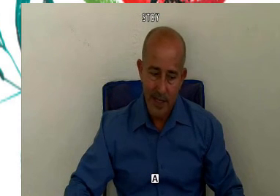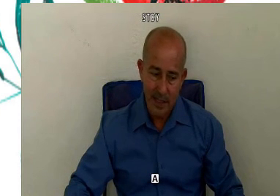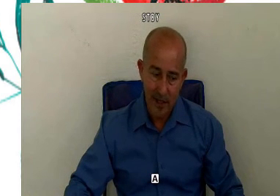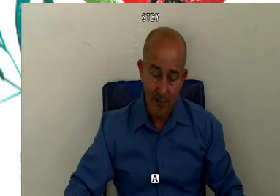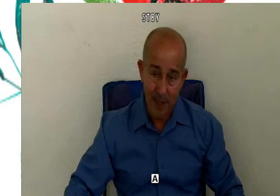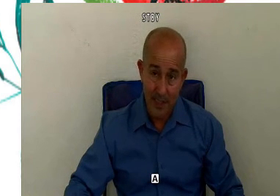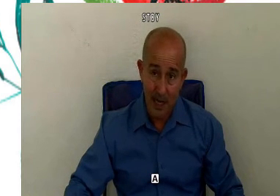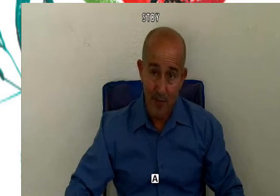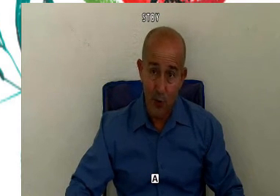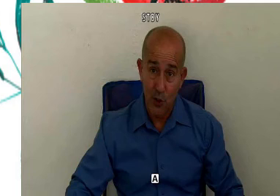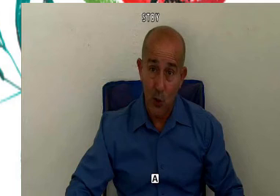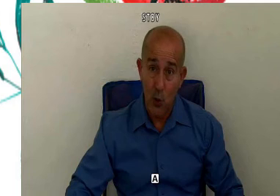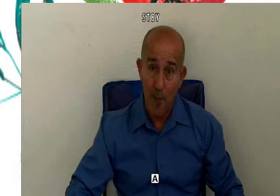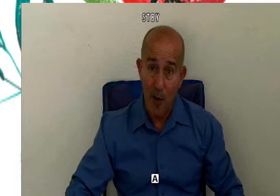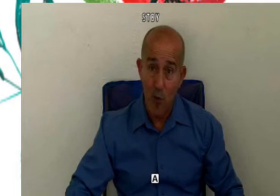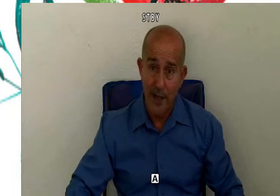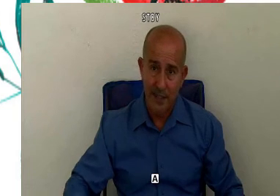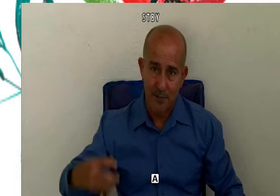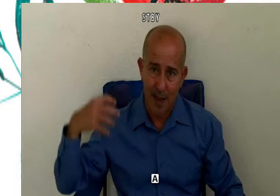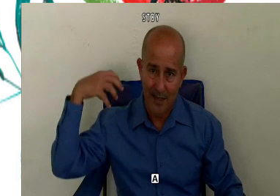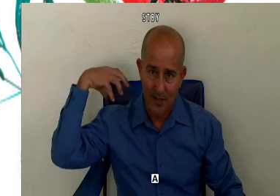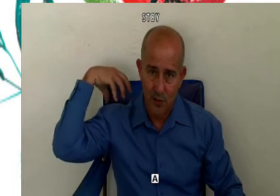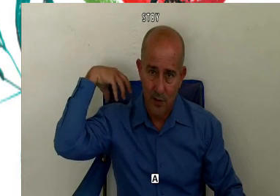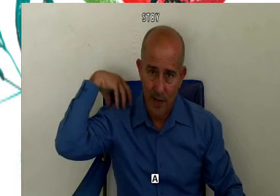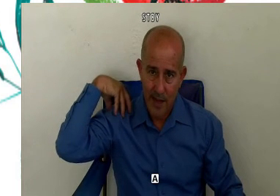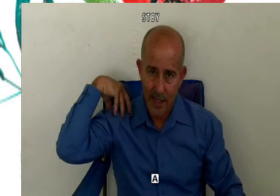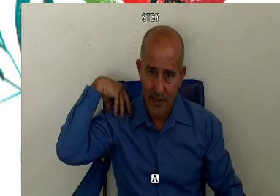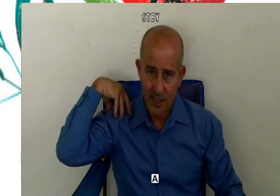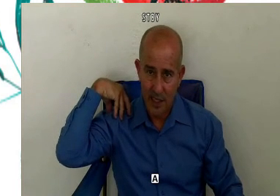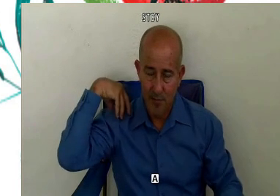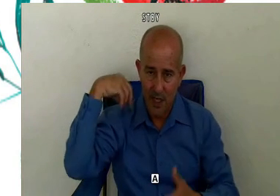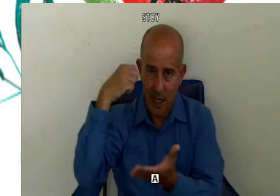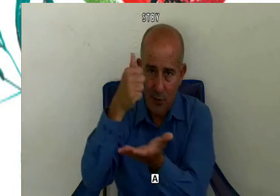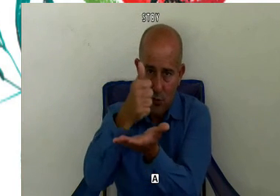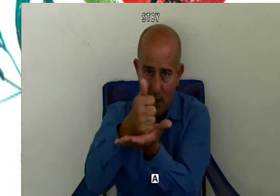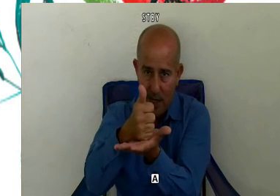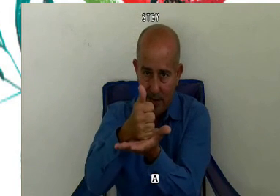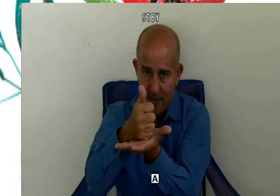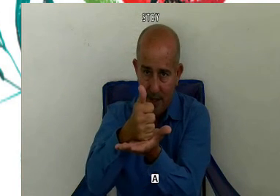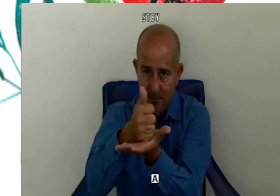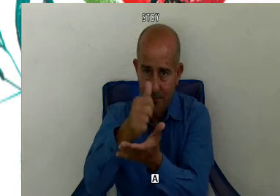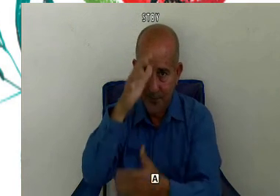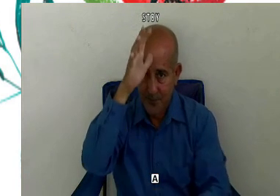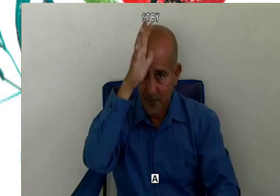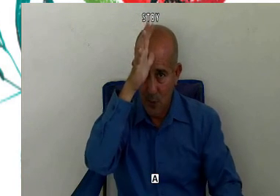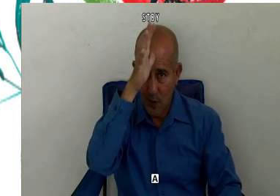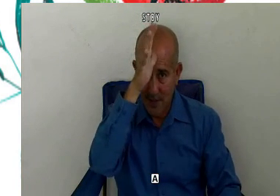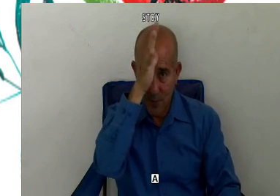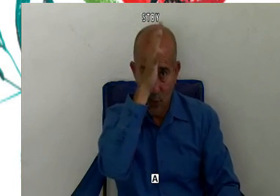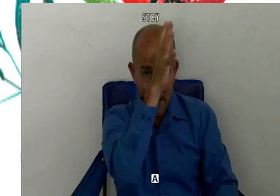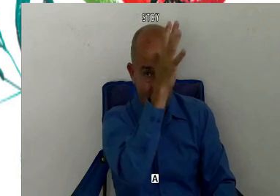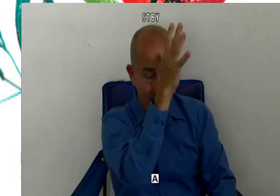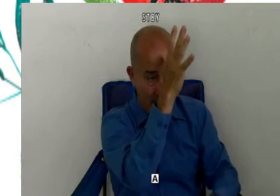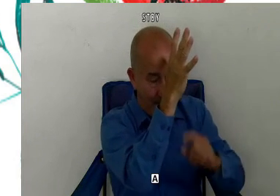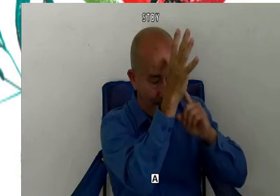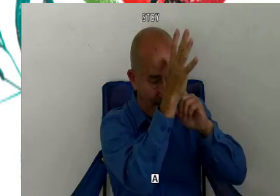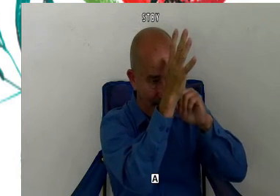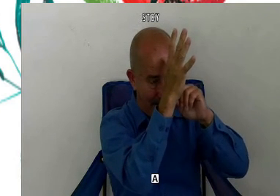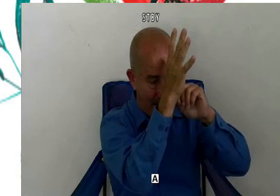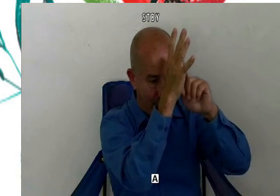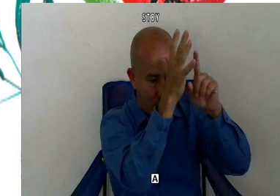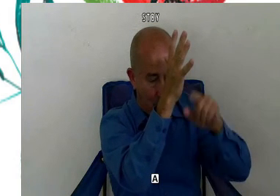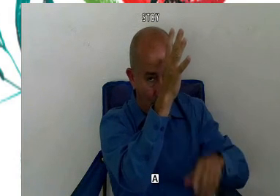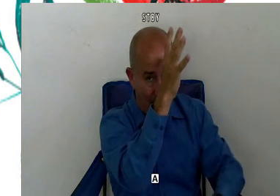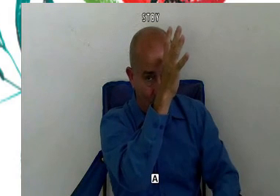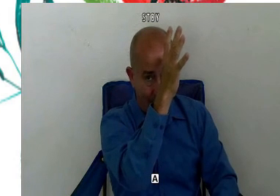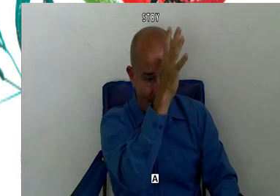Y es espacial porque ocupa un espacio en determinado lugar. ¿Ve? Cuando hacemos la seña de papá, la